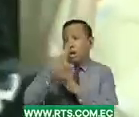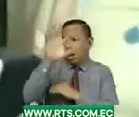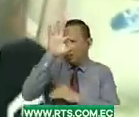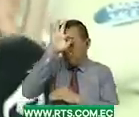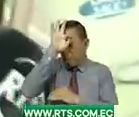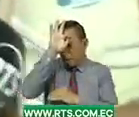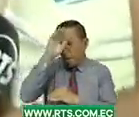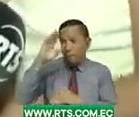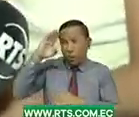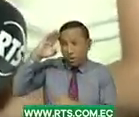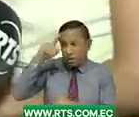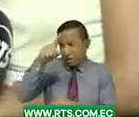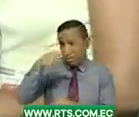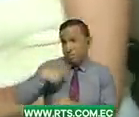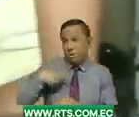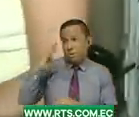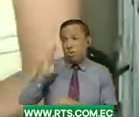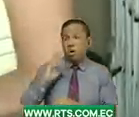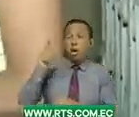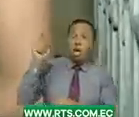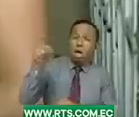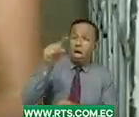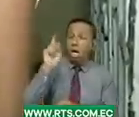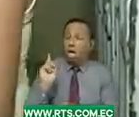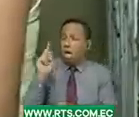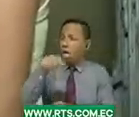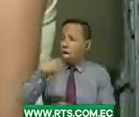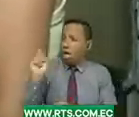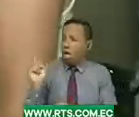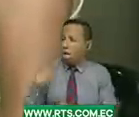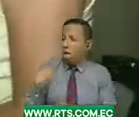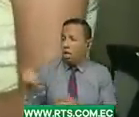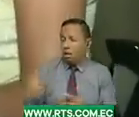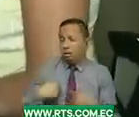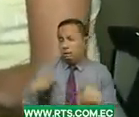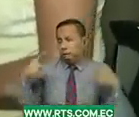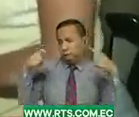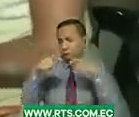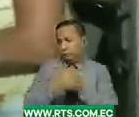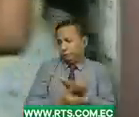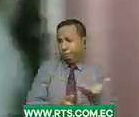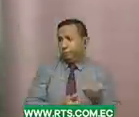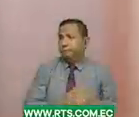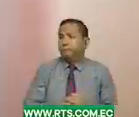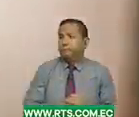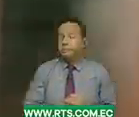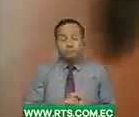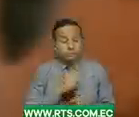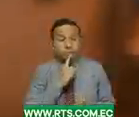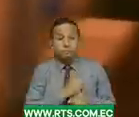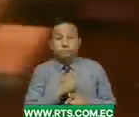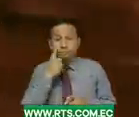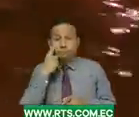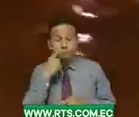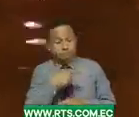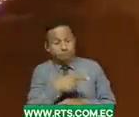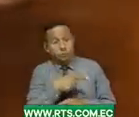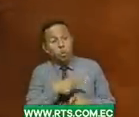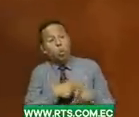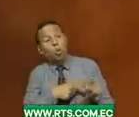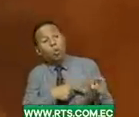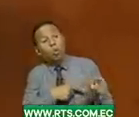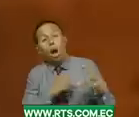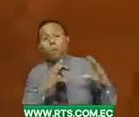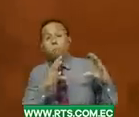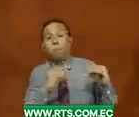tengo que estar yendo y mire lo que está pasando ahí. Así es, bueno, como ustedes pueden apreciar, allá también hay otro colchón. Hay un